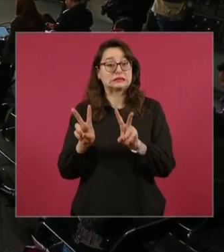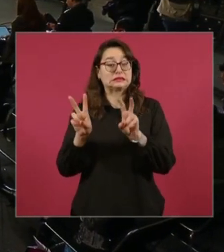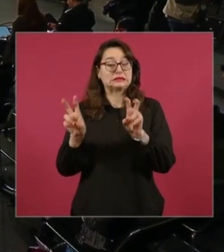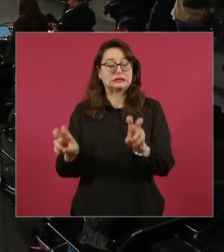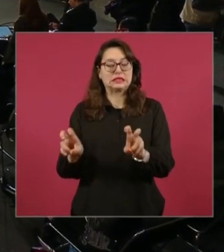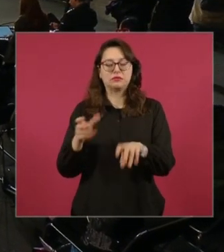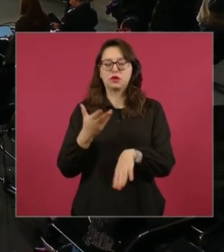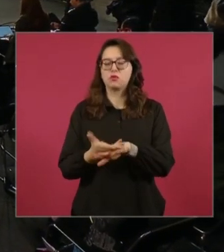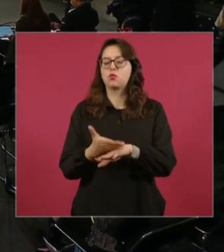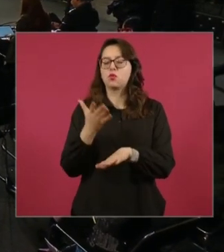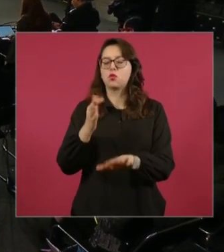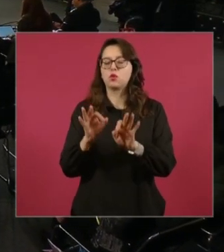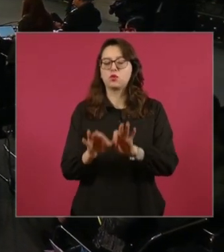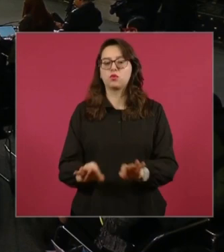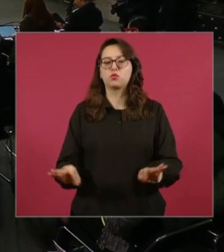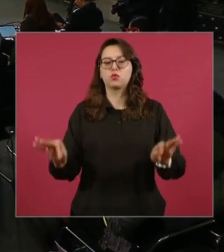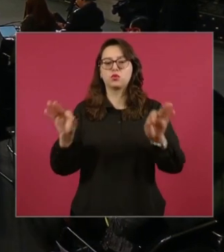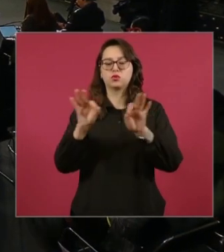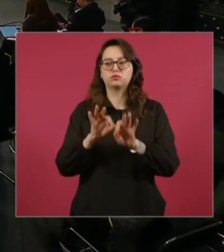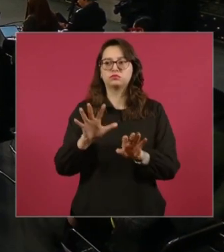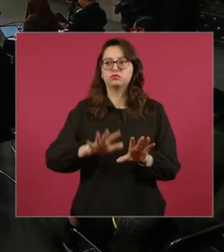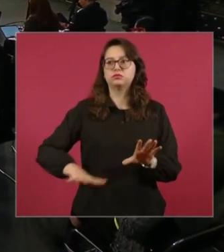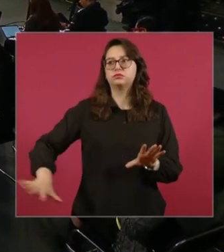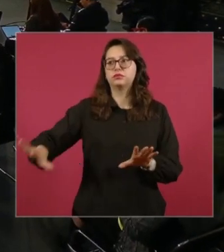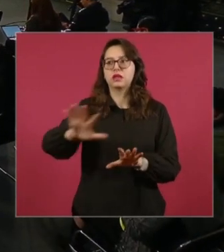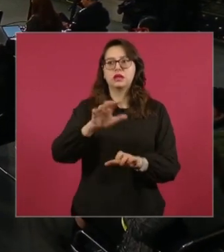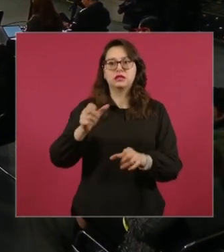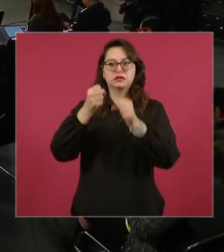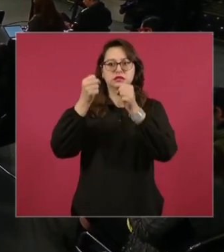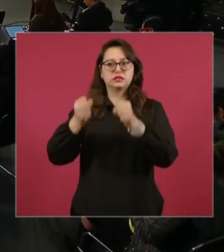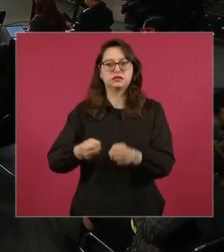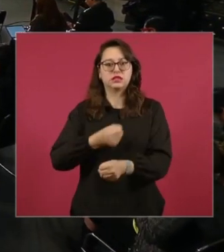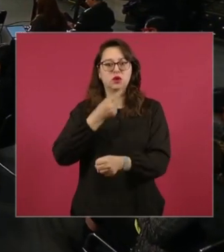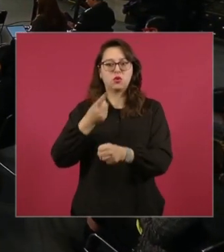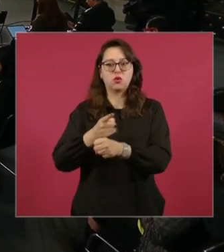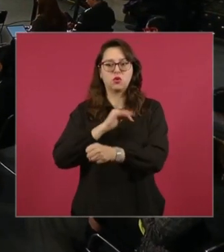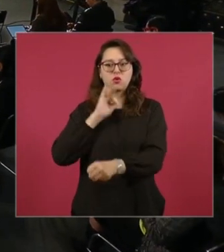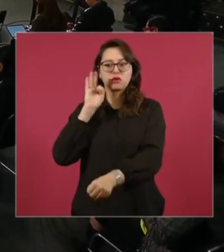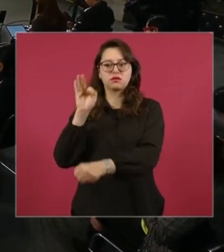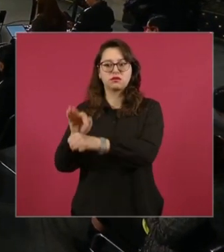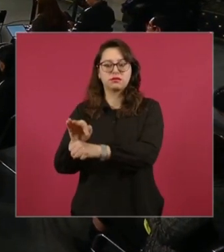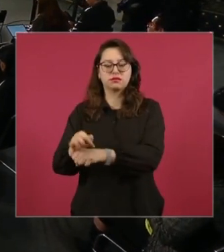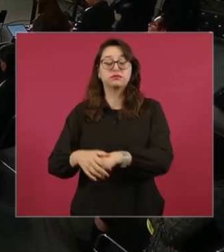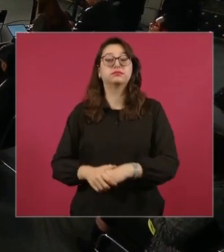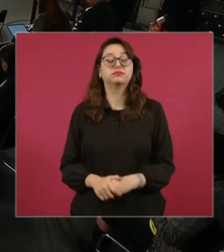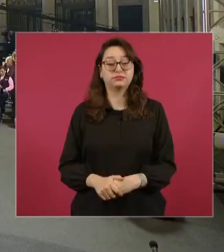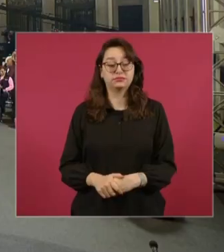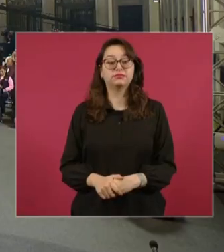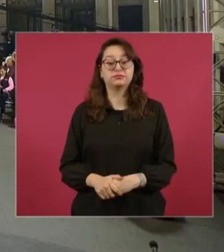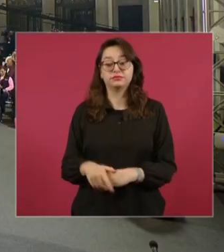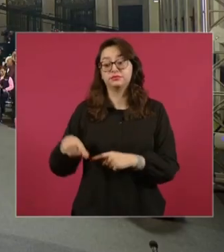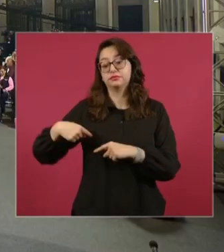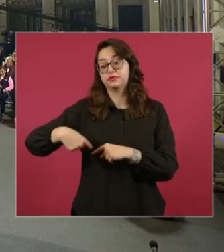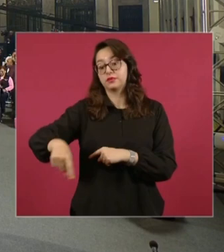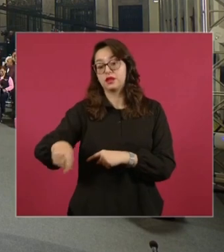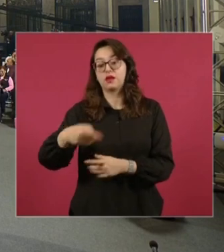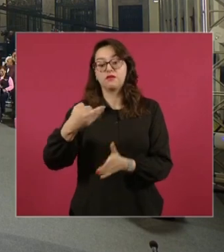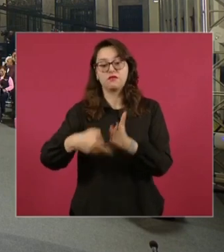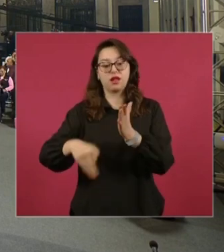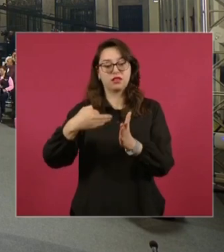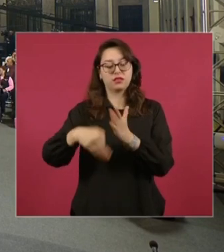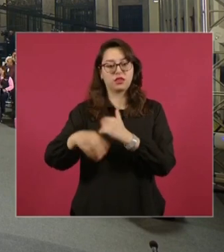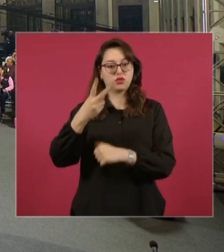más importante de Tamaulipas, que es el tema de seguridad. Obviamente está por cumplirse estos dos años de su actual